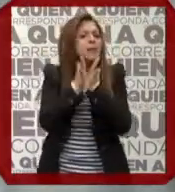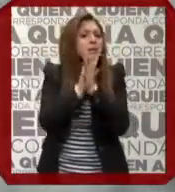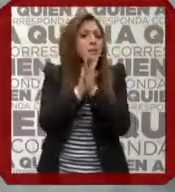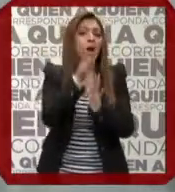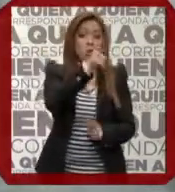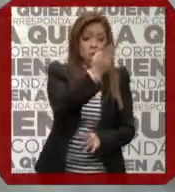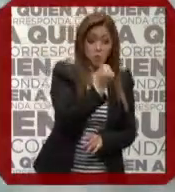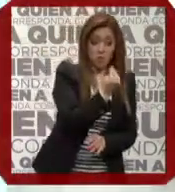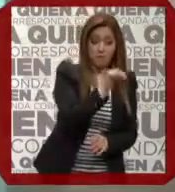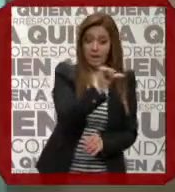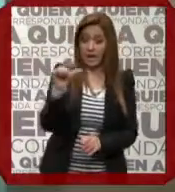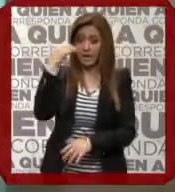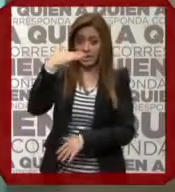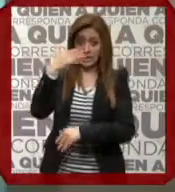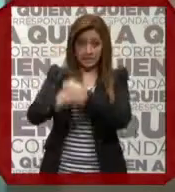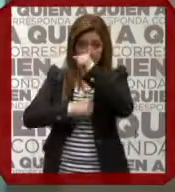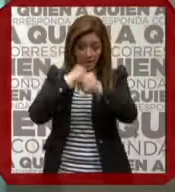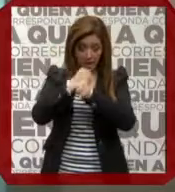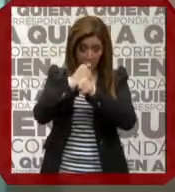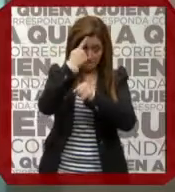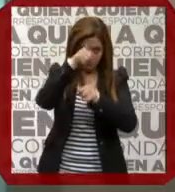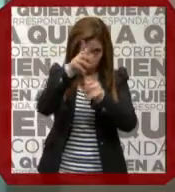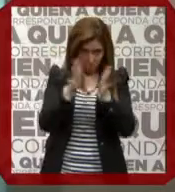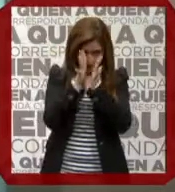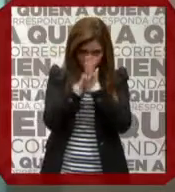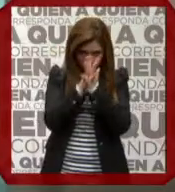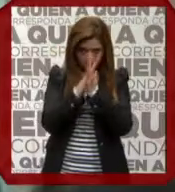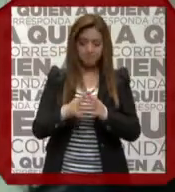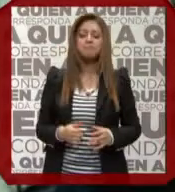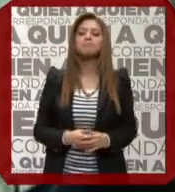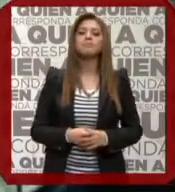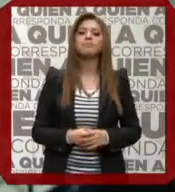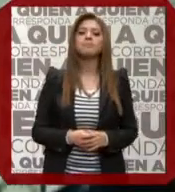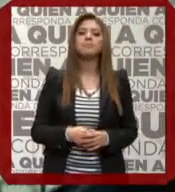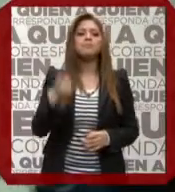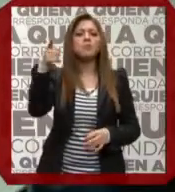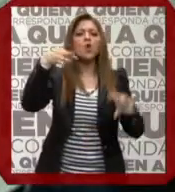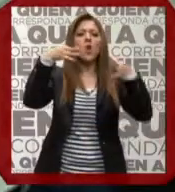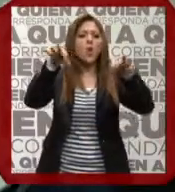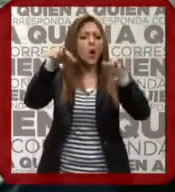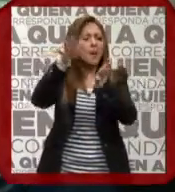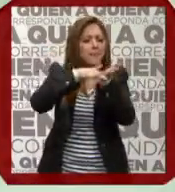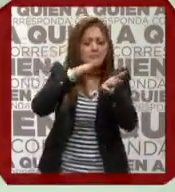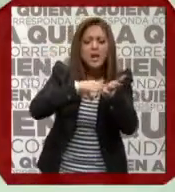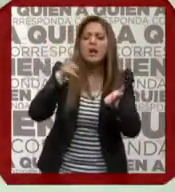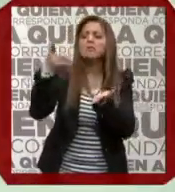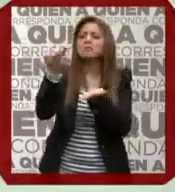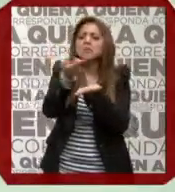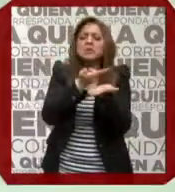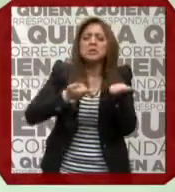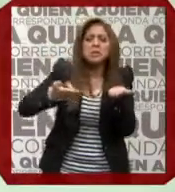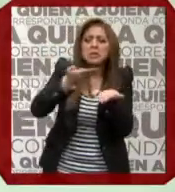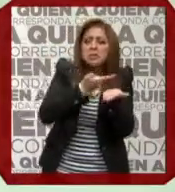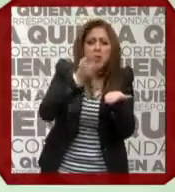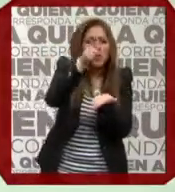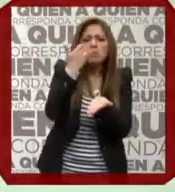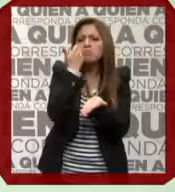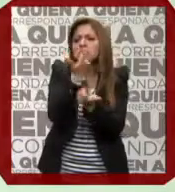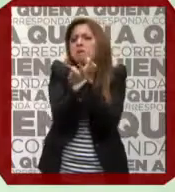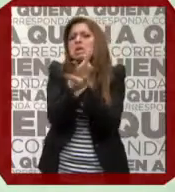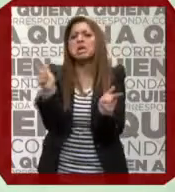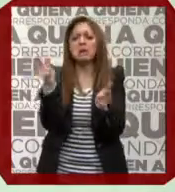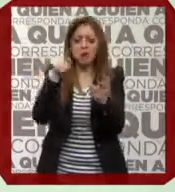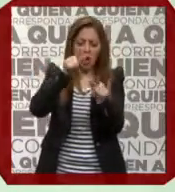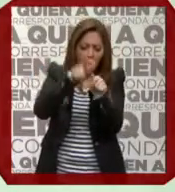9 y 15 años de edad. El concurso es una hoja de papel, un dibujo, puede ser en la técnica que quieran,